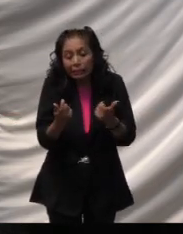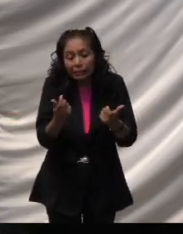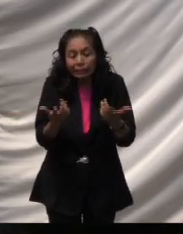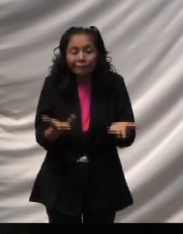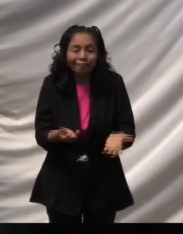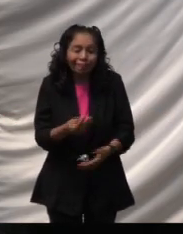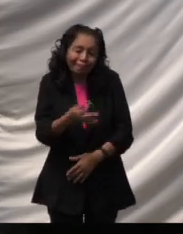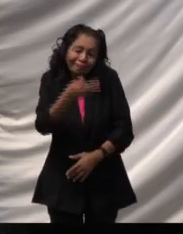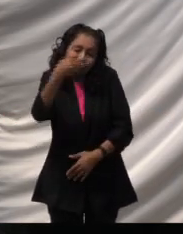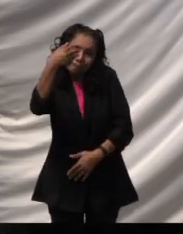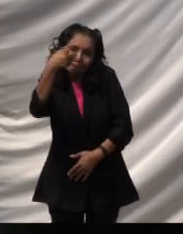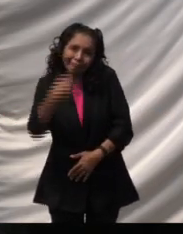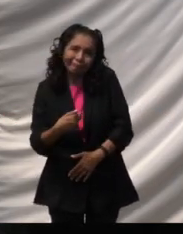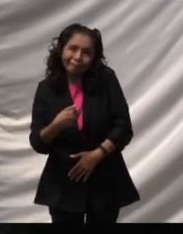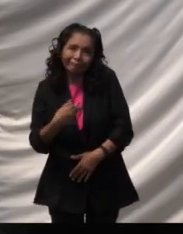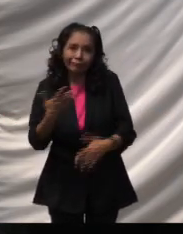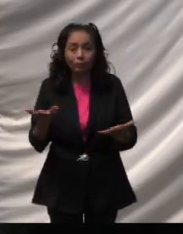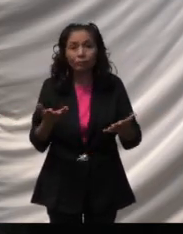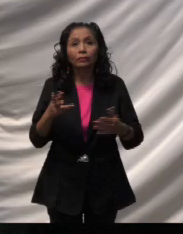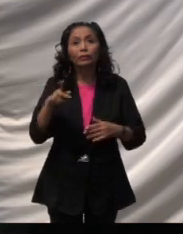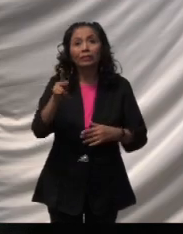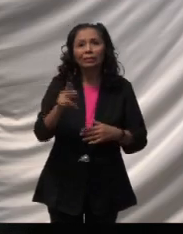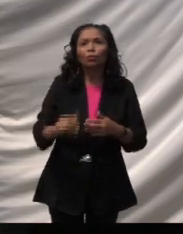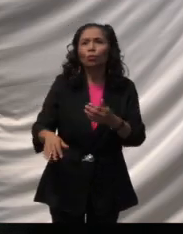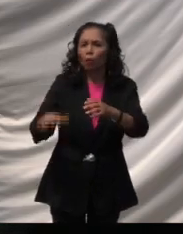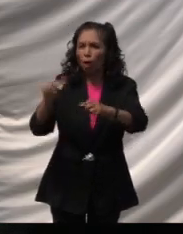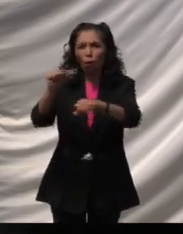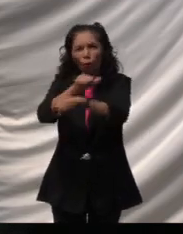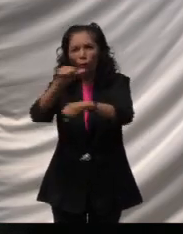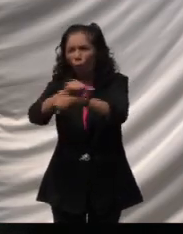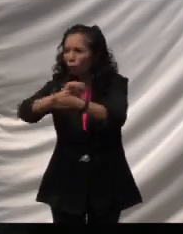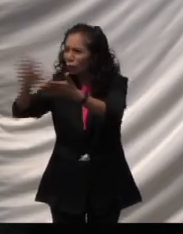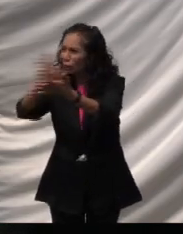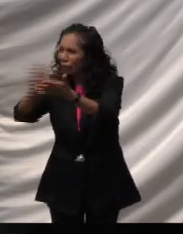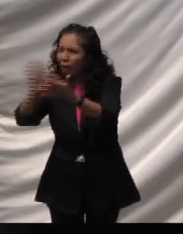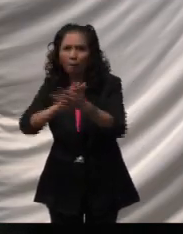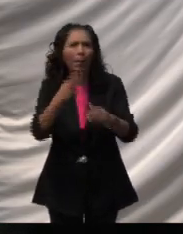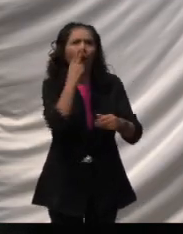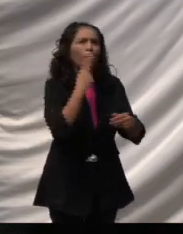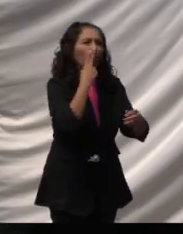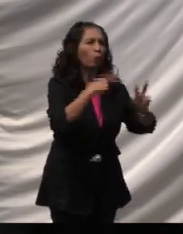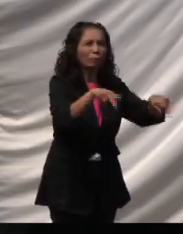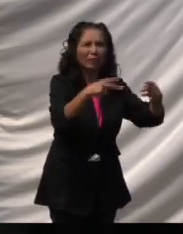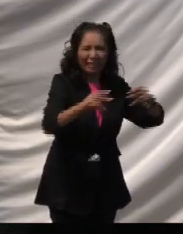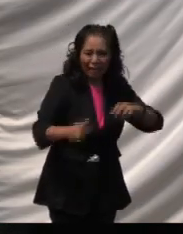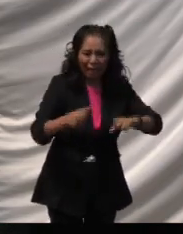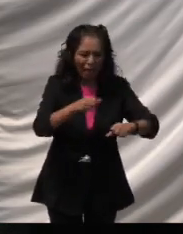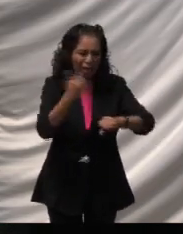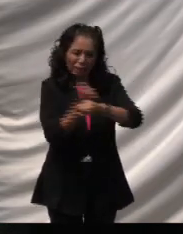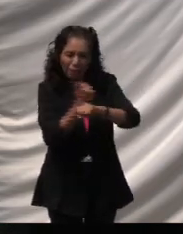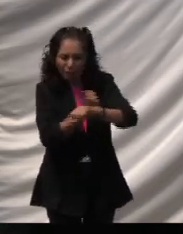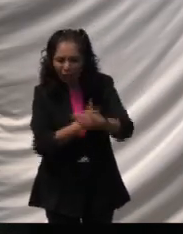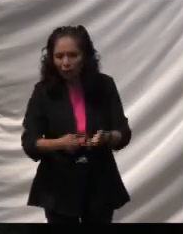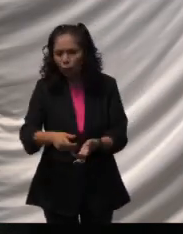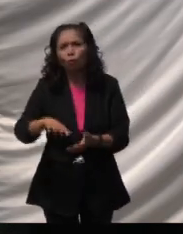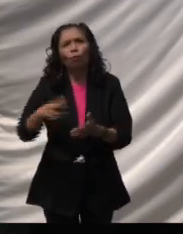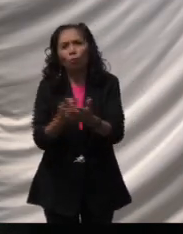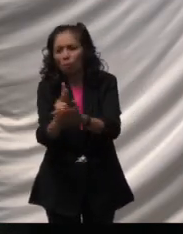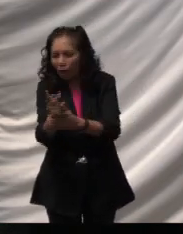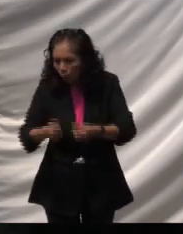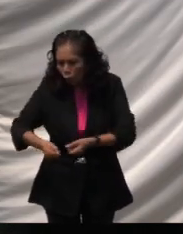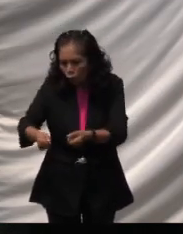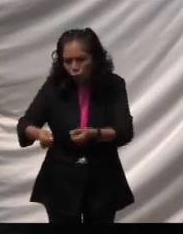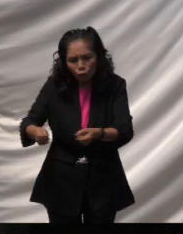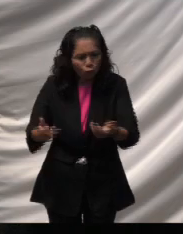que aceptar. Pero tuvo que lavar carros, vender dulces, tallar zapatos, podar césped, entre muchas